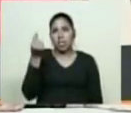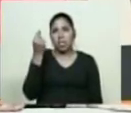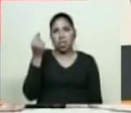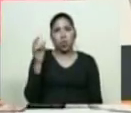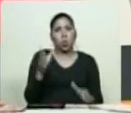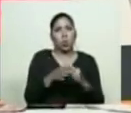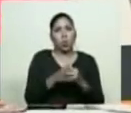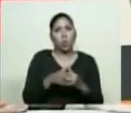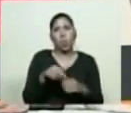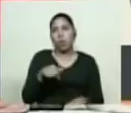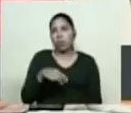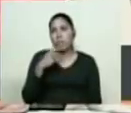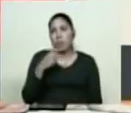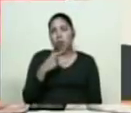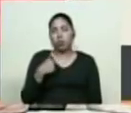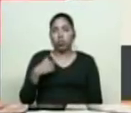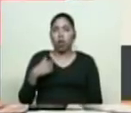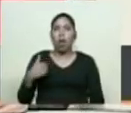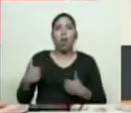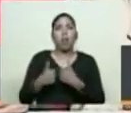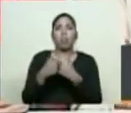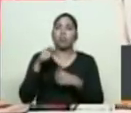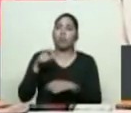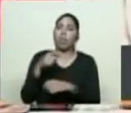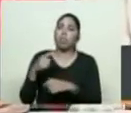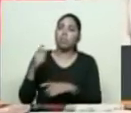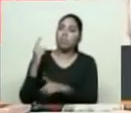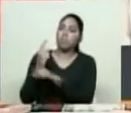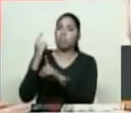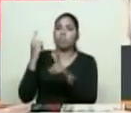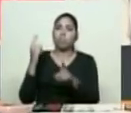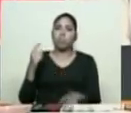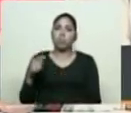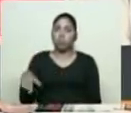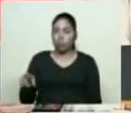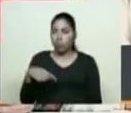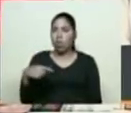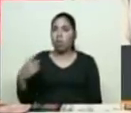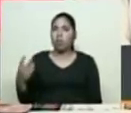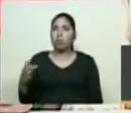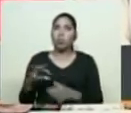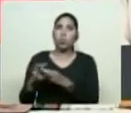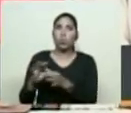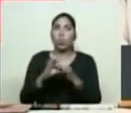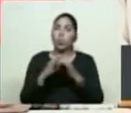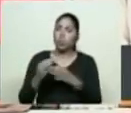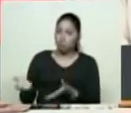aquí en Venezuela. Los retos del como quieran que lo hagan. Unidos, pues, toda la oposición.